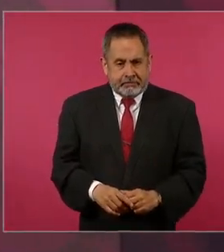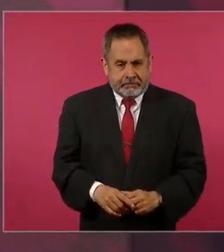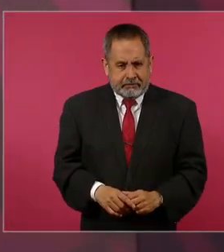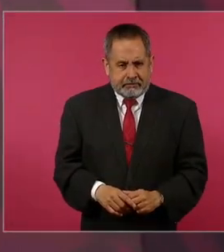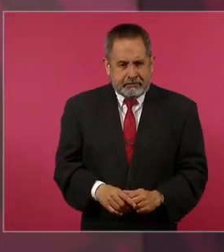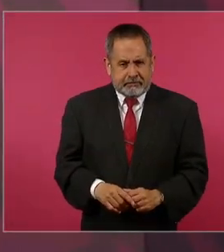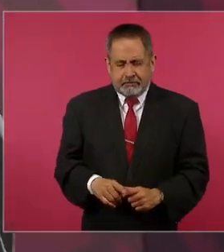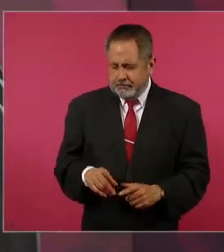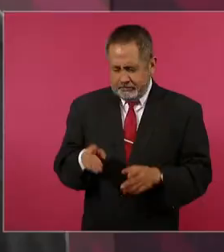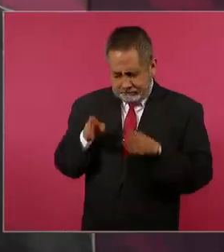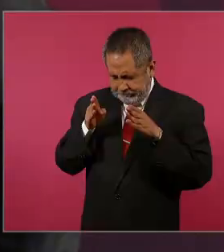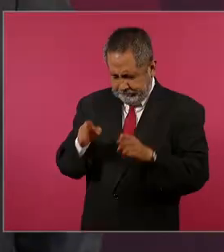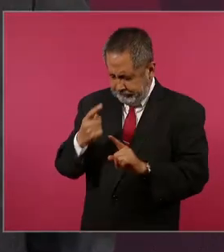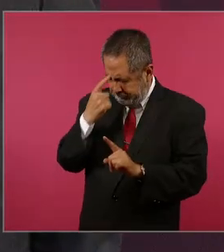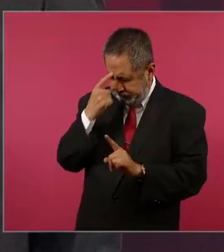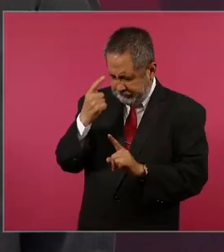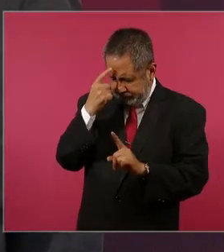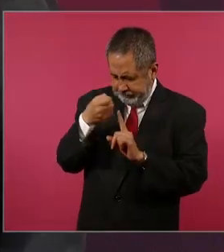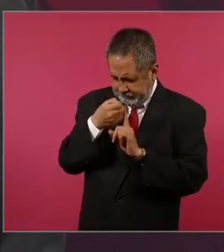es una disciplina.